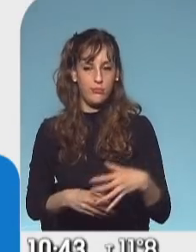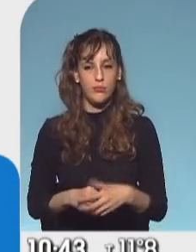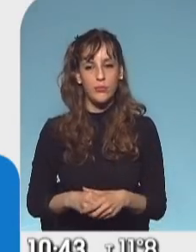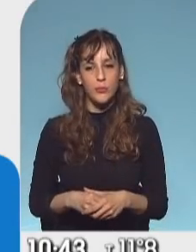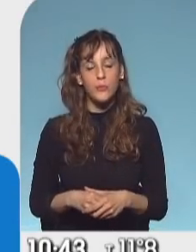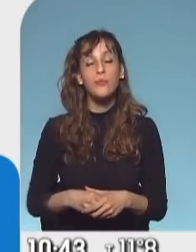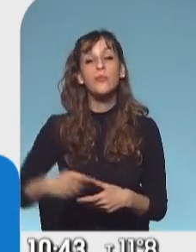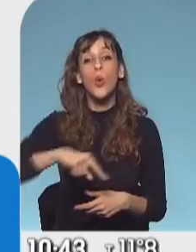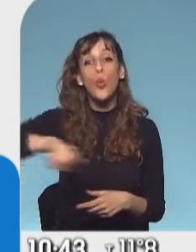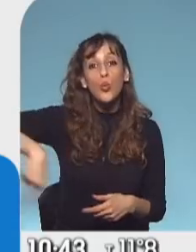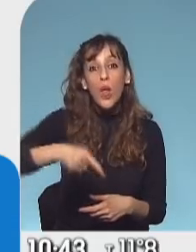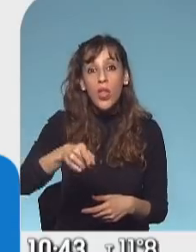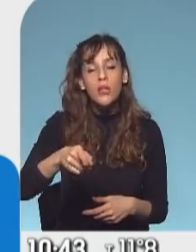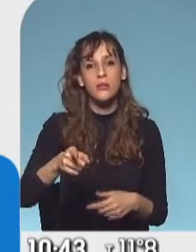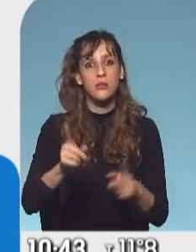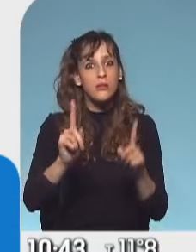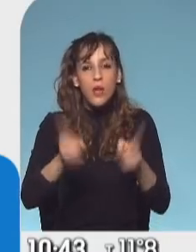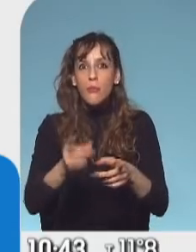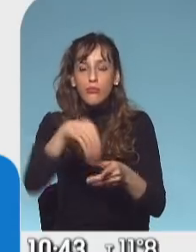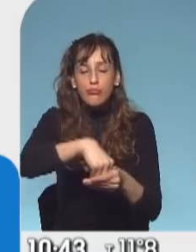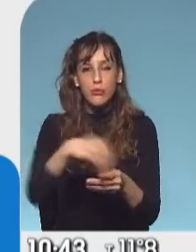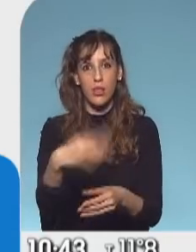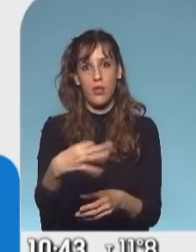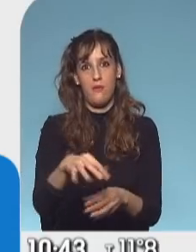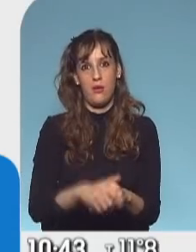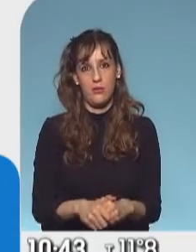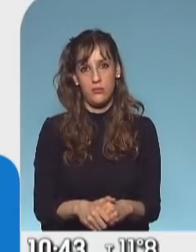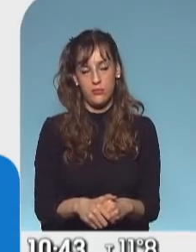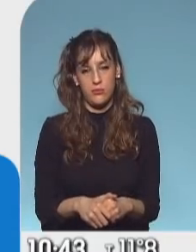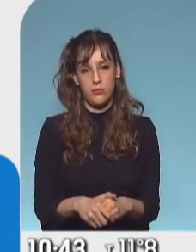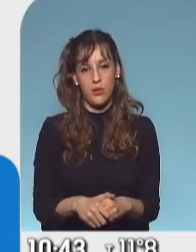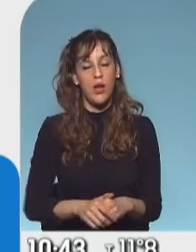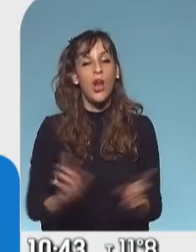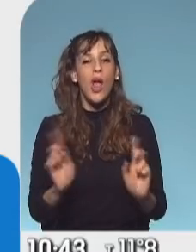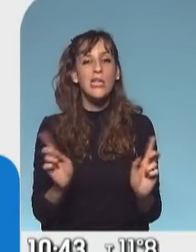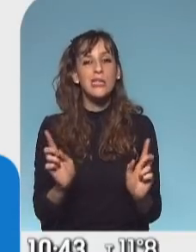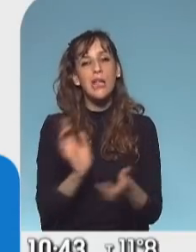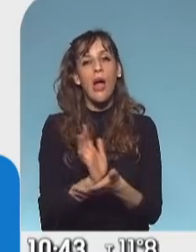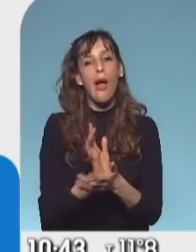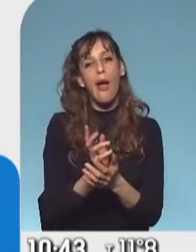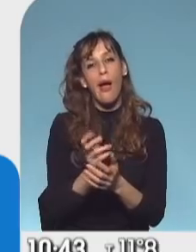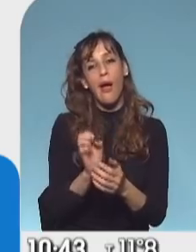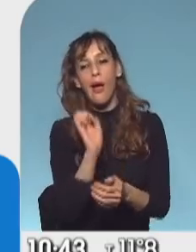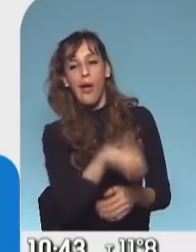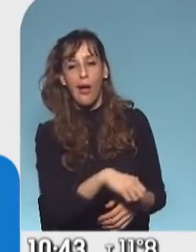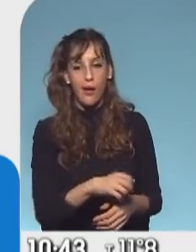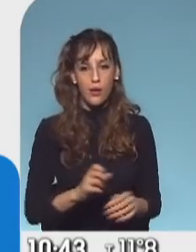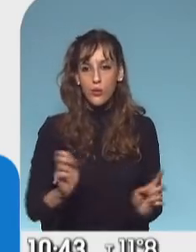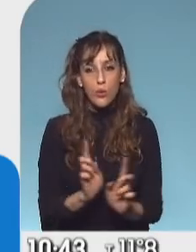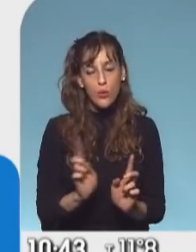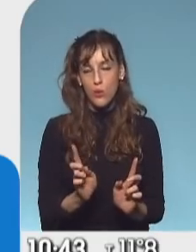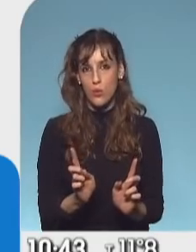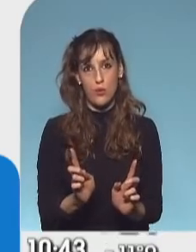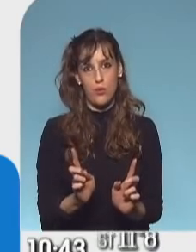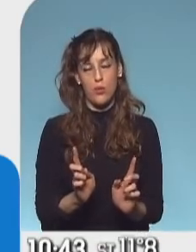Y ustedes tienen que ser actores centrales en el tiempo que se viene. No tienen que estar ausentes. Porque además tienen